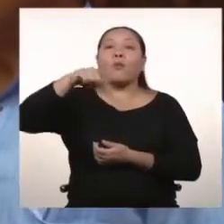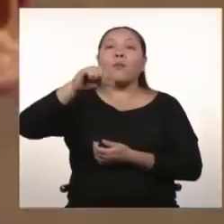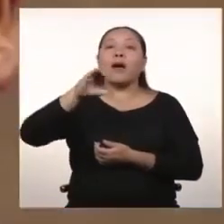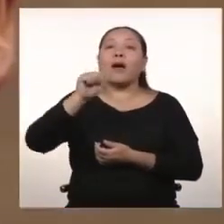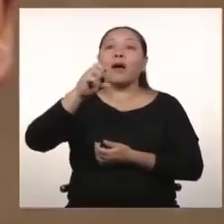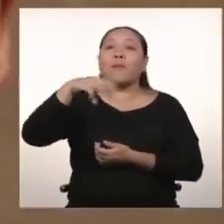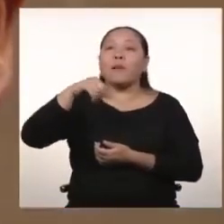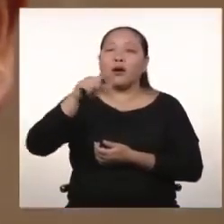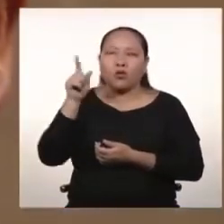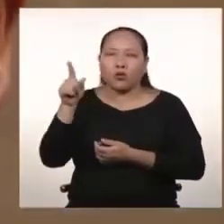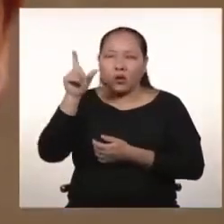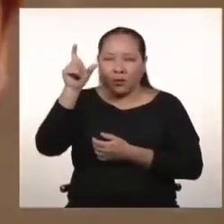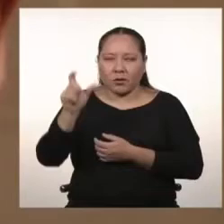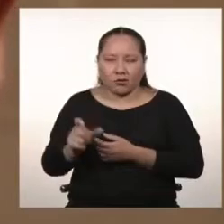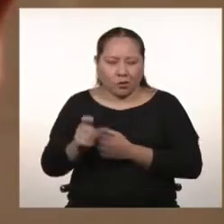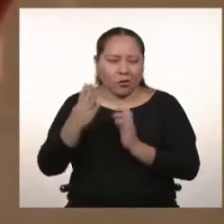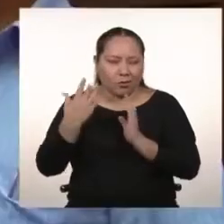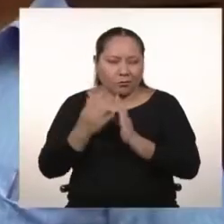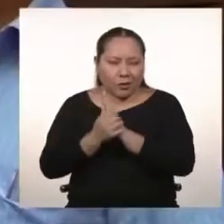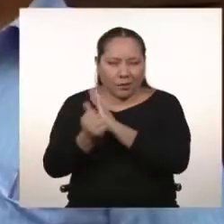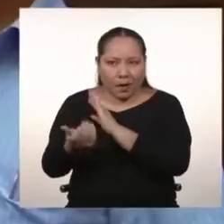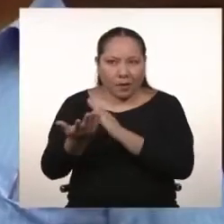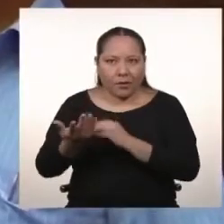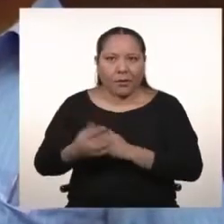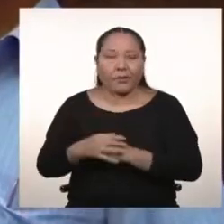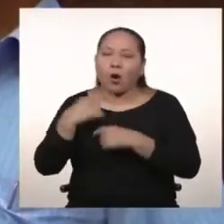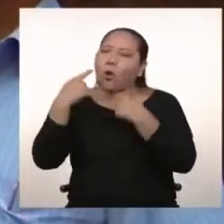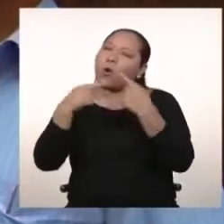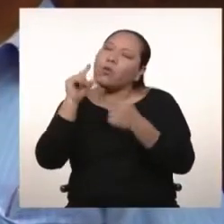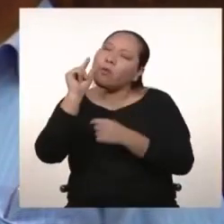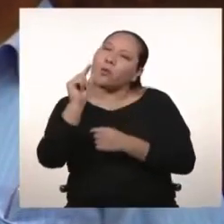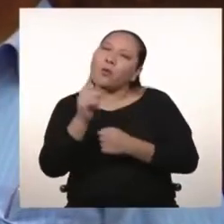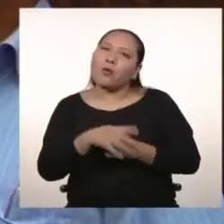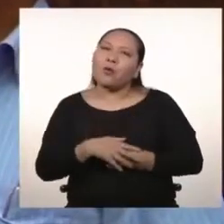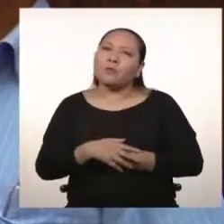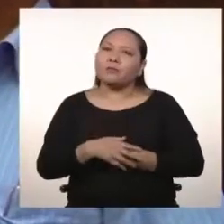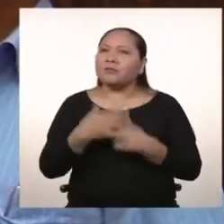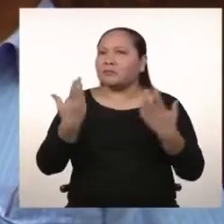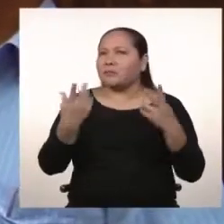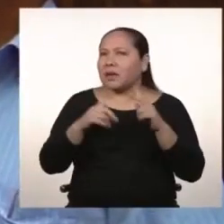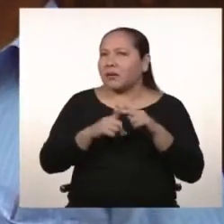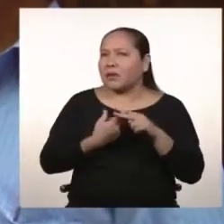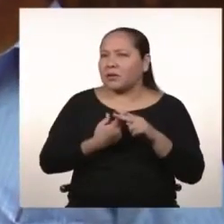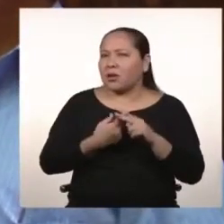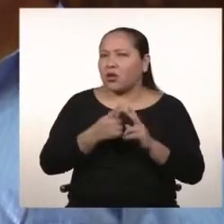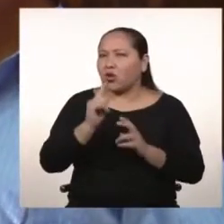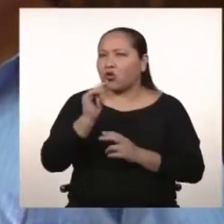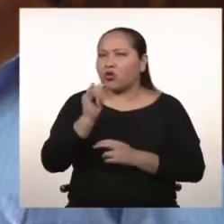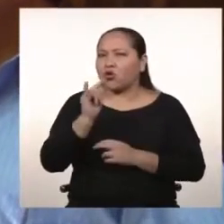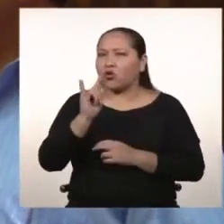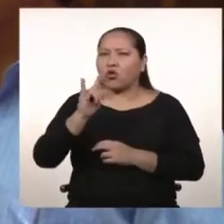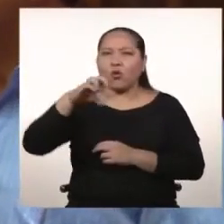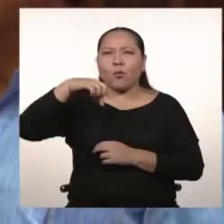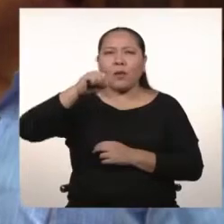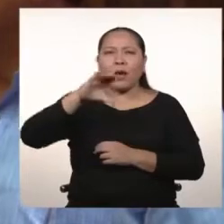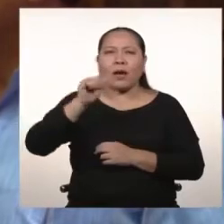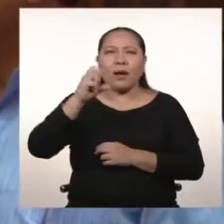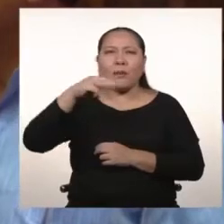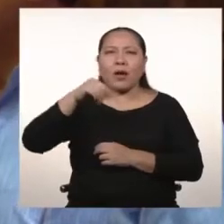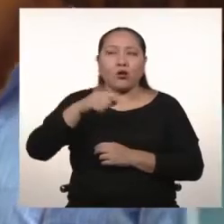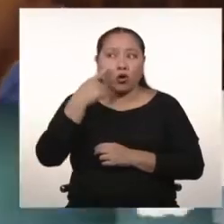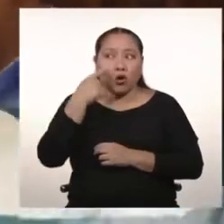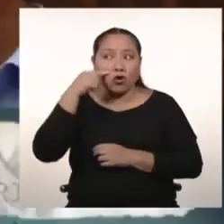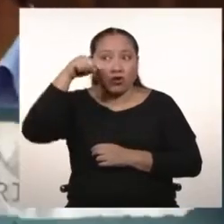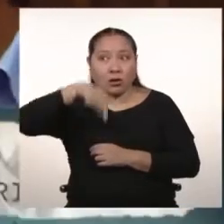usted es la persona indicada por lo menos Cuénteme un poco para empezar tupacamaru era un personaje conocido en el